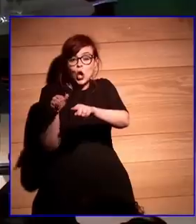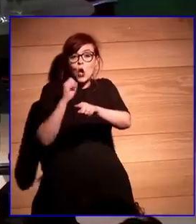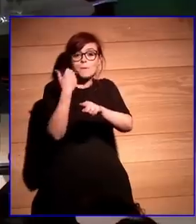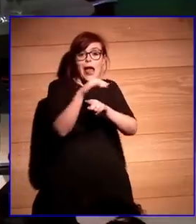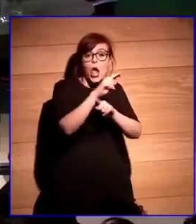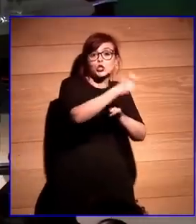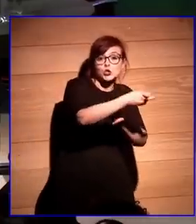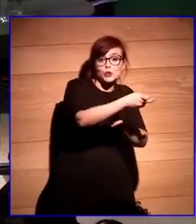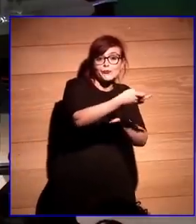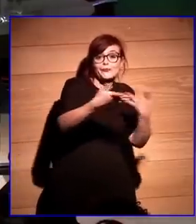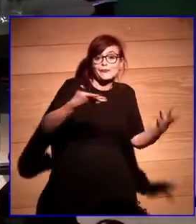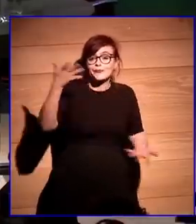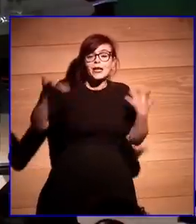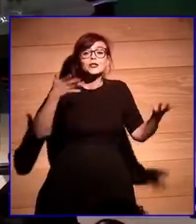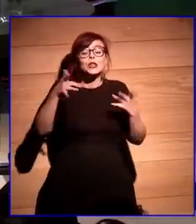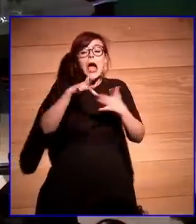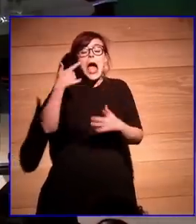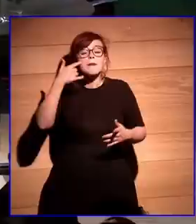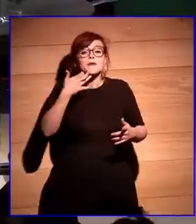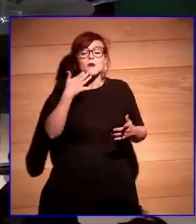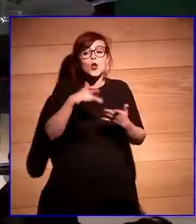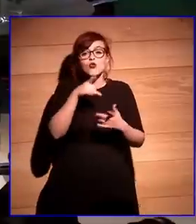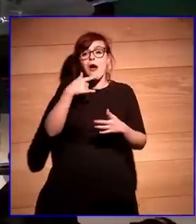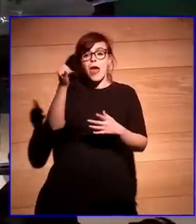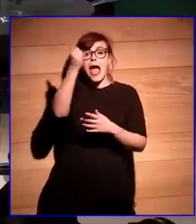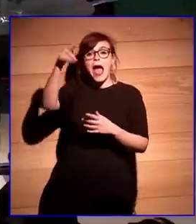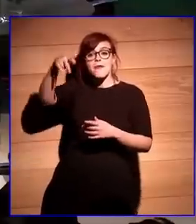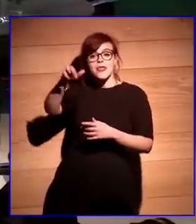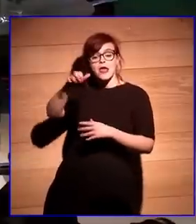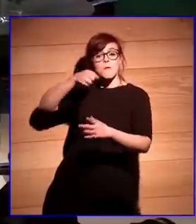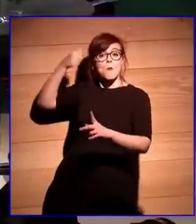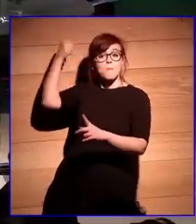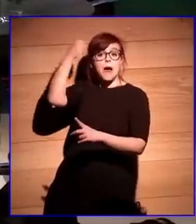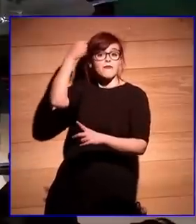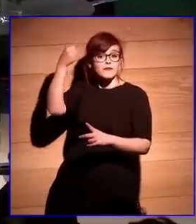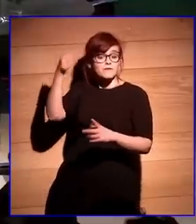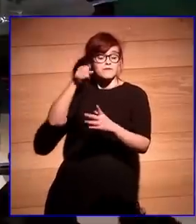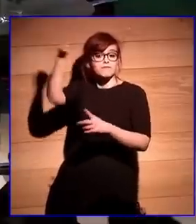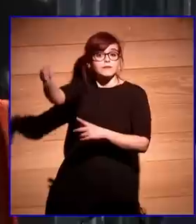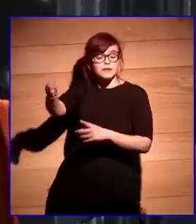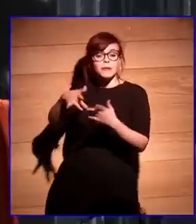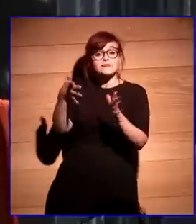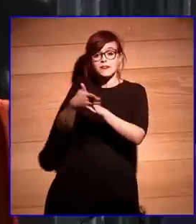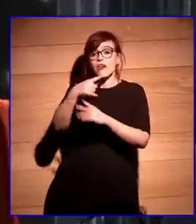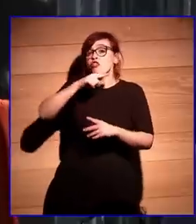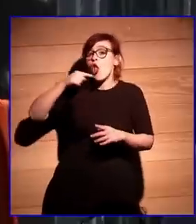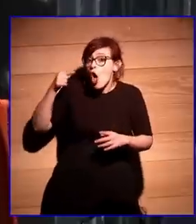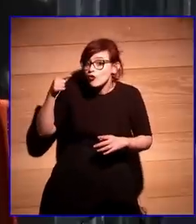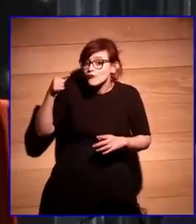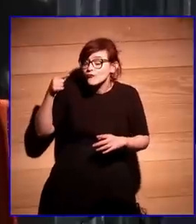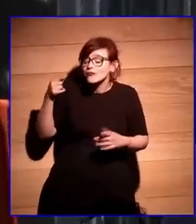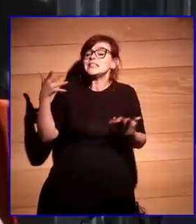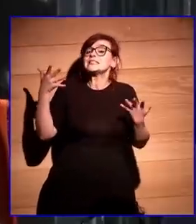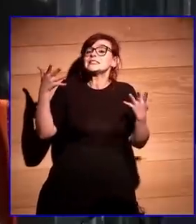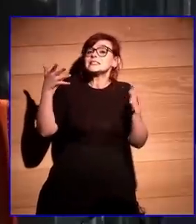Bueno, pues es eso. Por ejemplo, yo si ahora mismo golpeo a Javi en la cabeza... Sí. Cosa que no me gustaría. Le estoy provocando dolor y, por tanto,